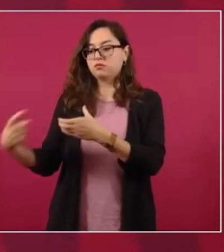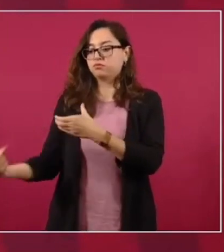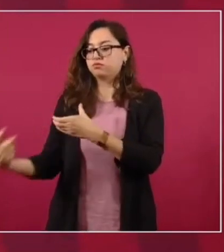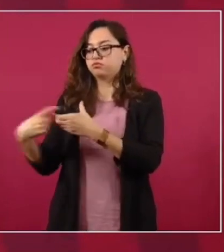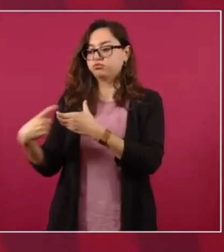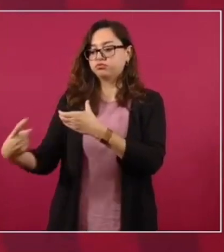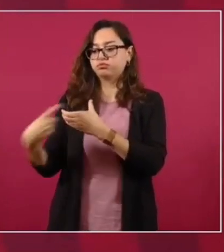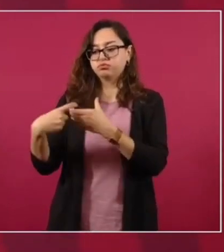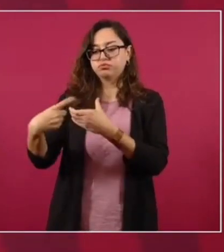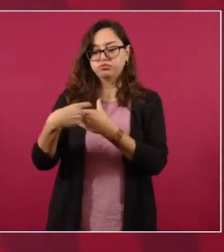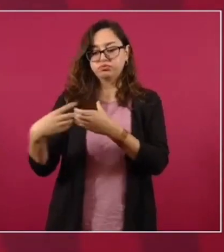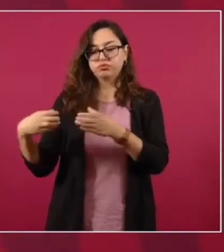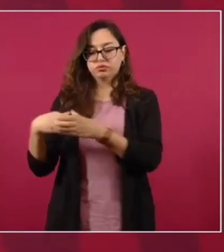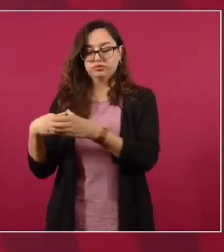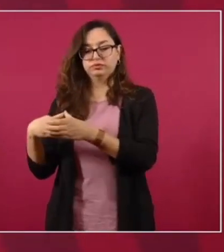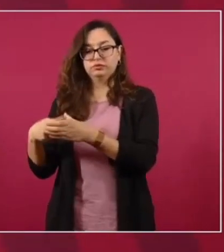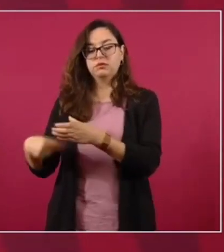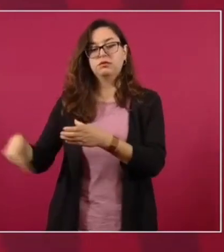indebidamente